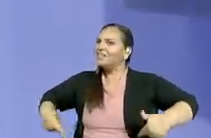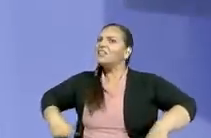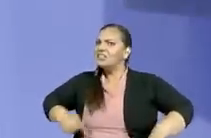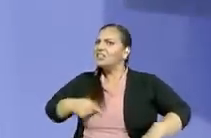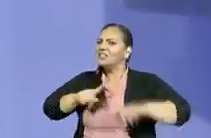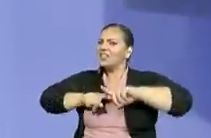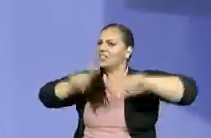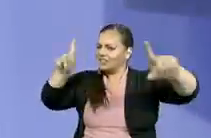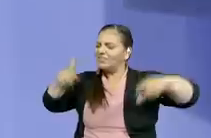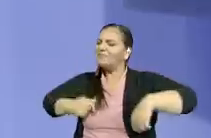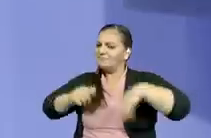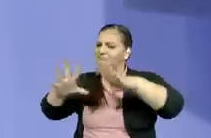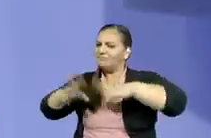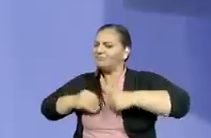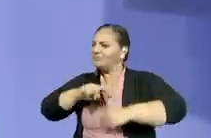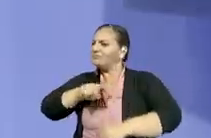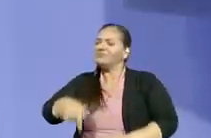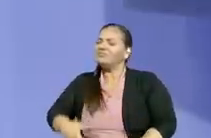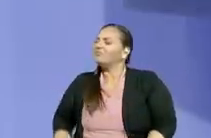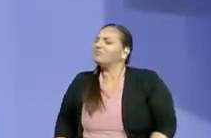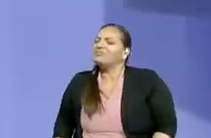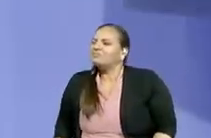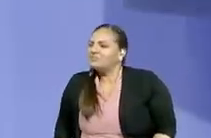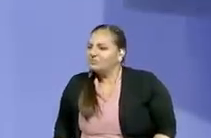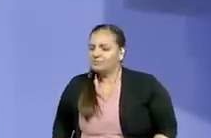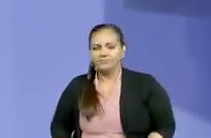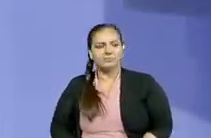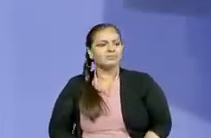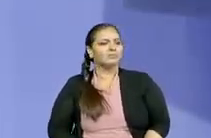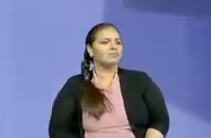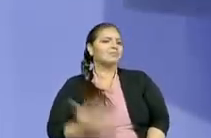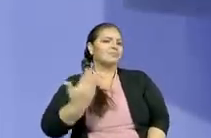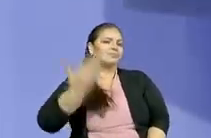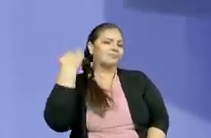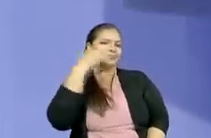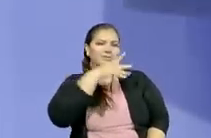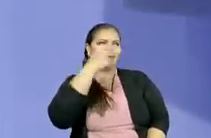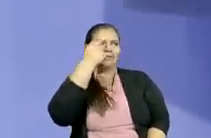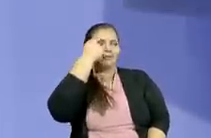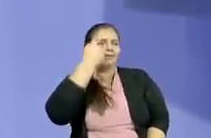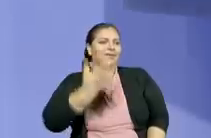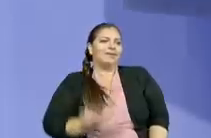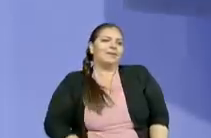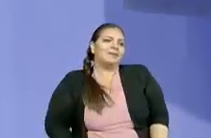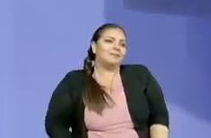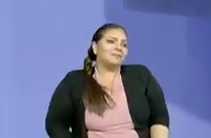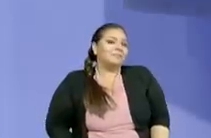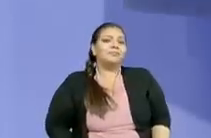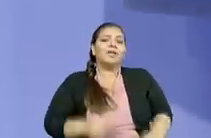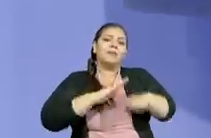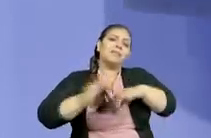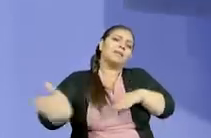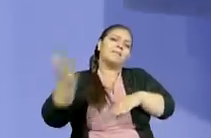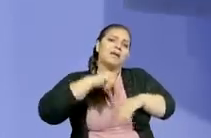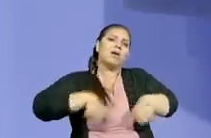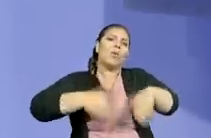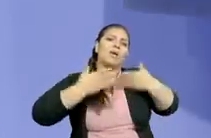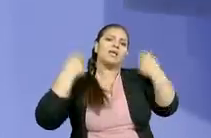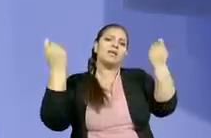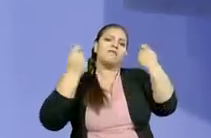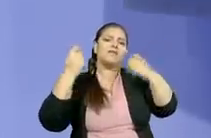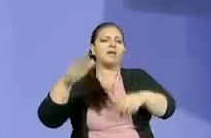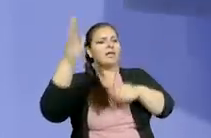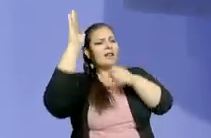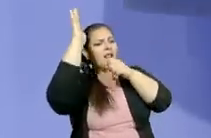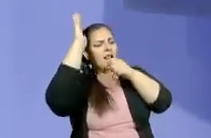hace un hombre normal. Lo anormal es lo que hacía el expresidente Correa. Tratar de destruir